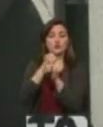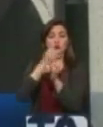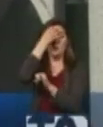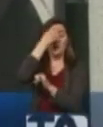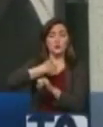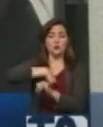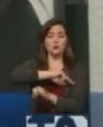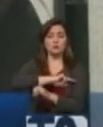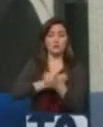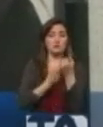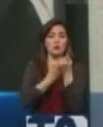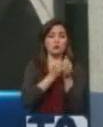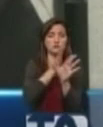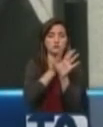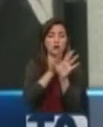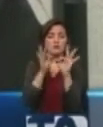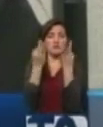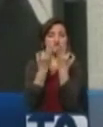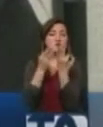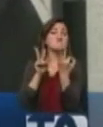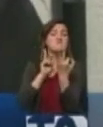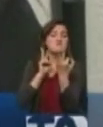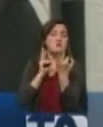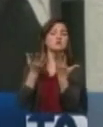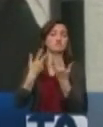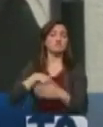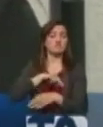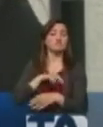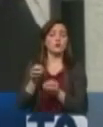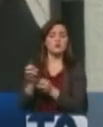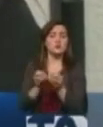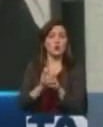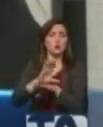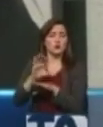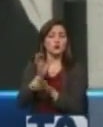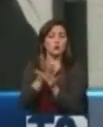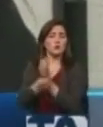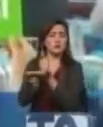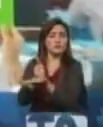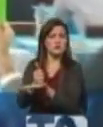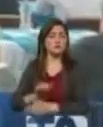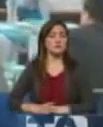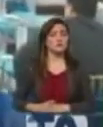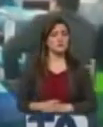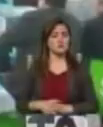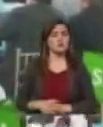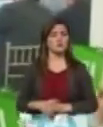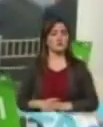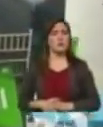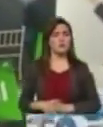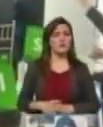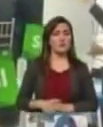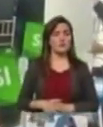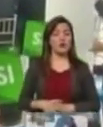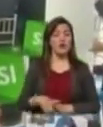y tenemos un apoyo psicológico de nuestros DESES con las familias y los chicos que fueron víctimas. Con estos antecedentes, el